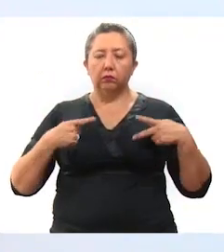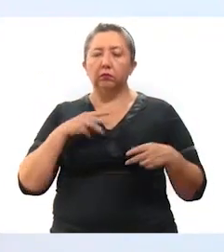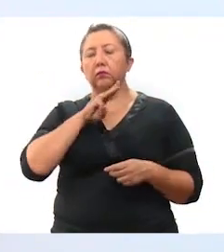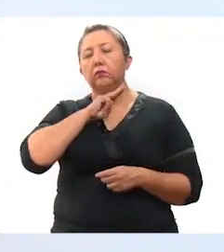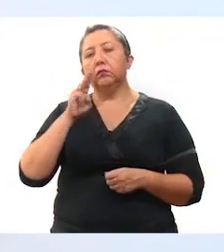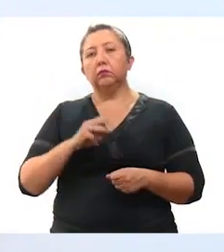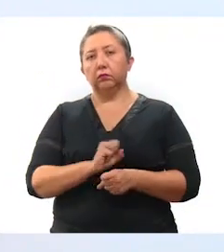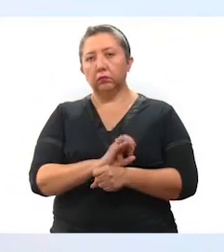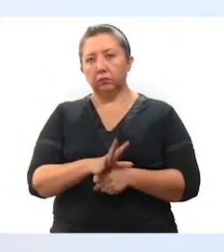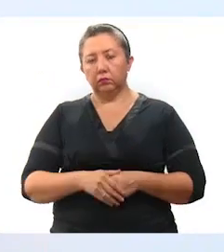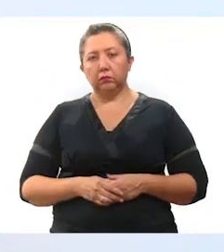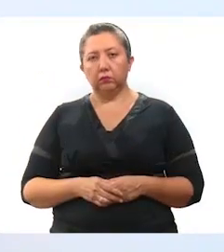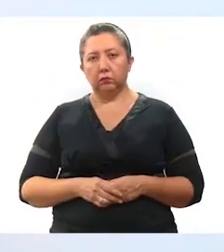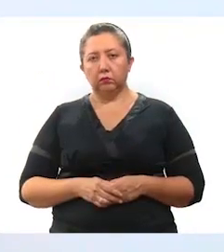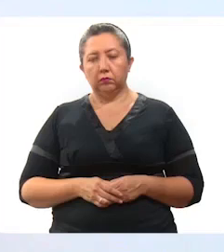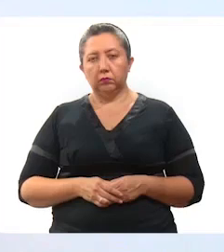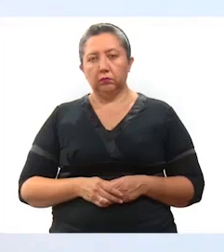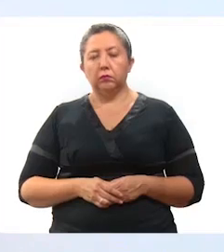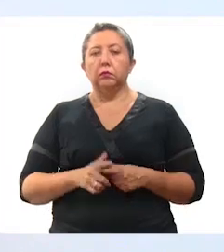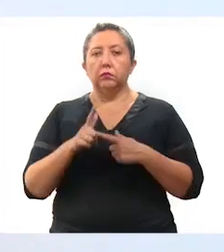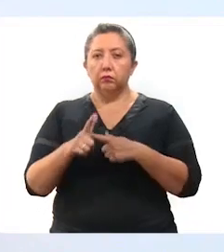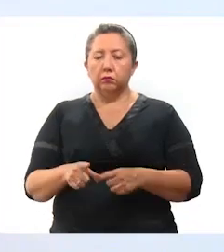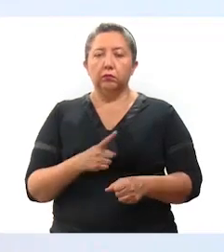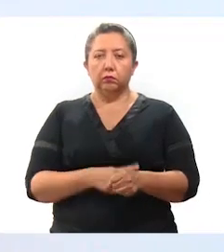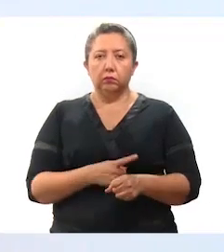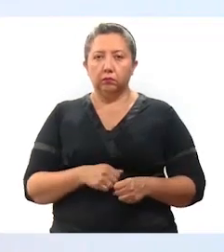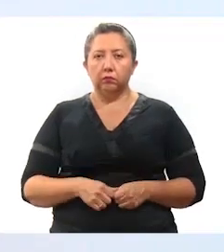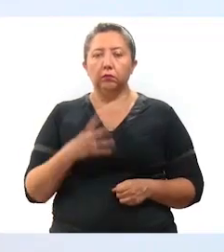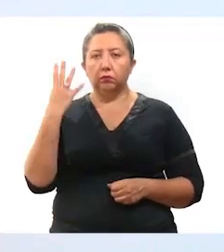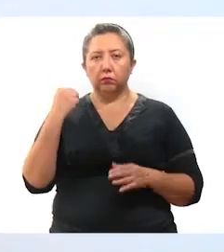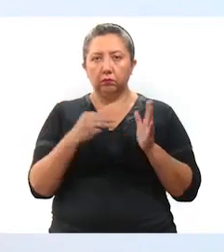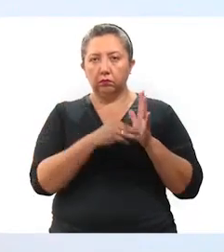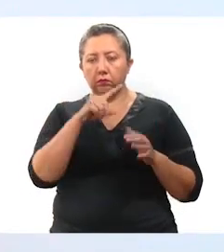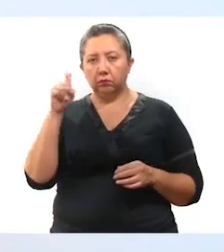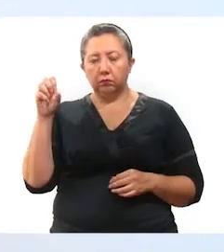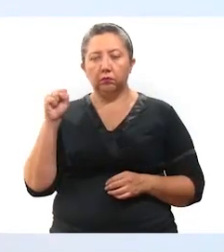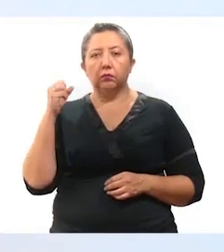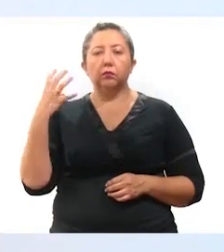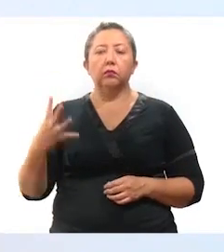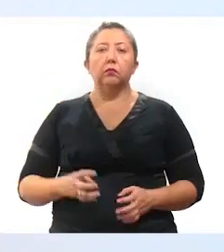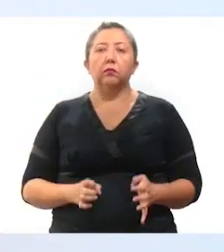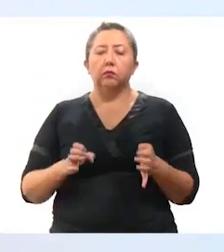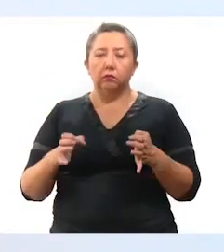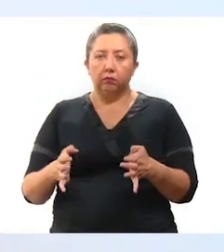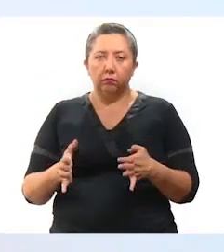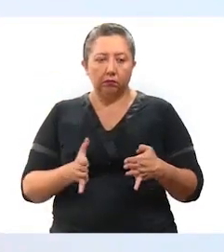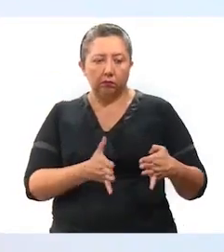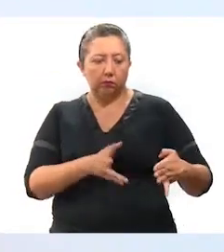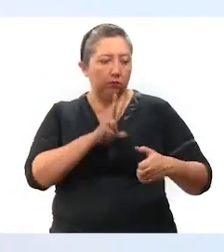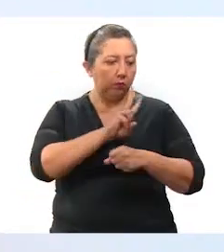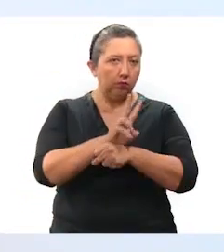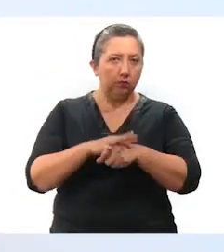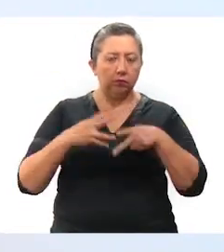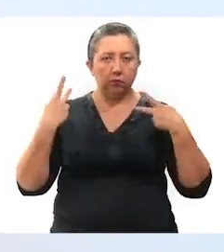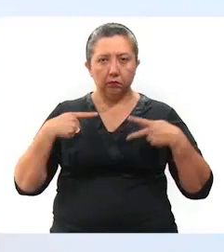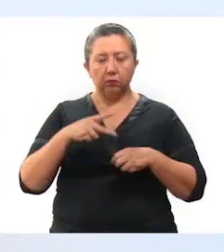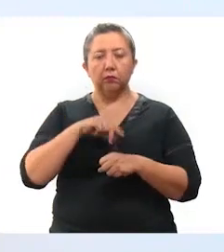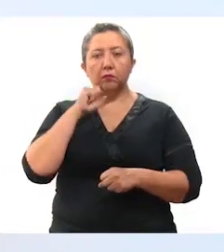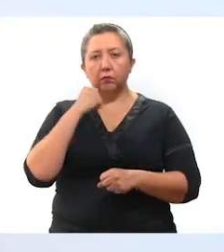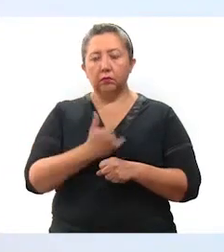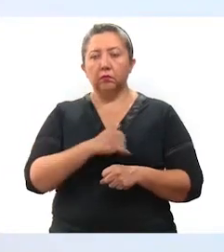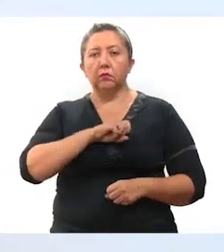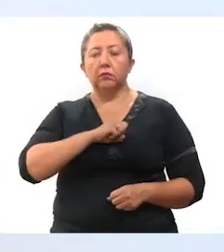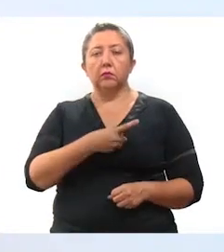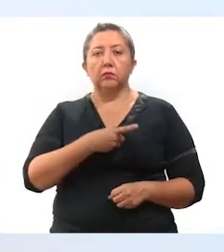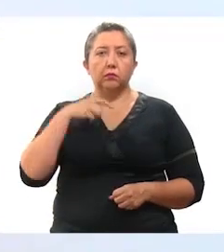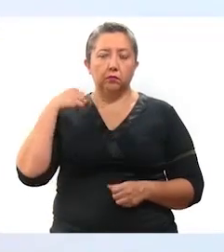personas fallecidas a causa del coronavirus. De los casos activos, 9.164 están estables, aislados y monitoreados por personal